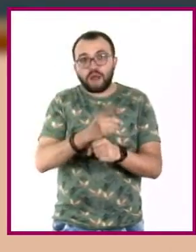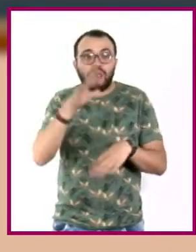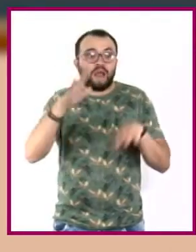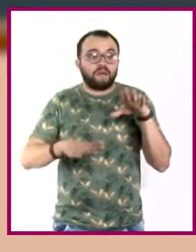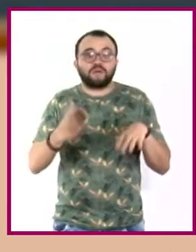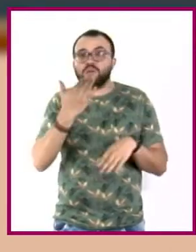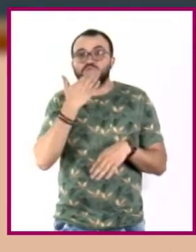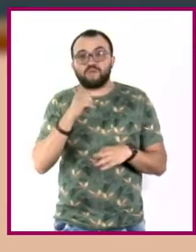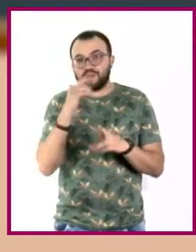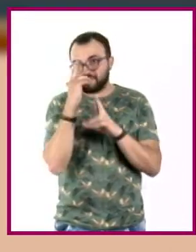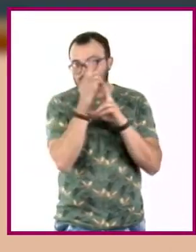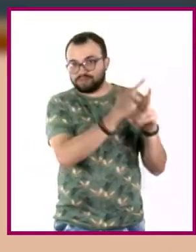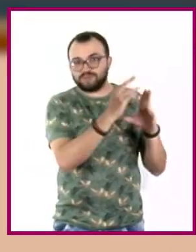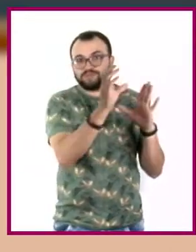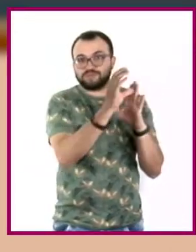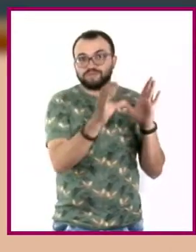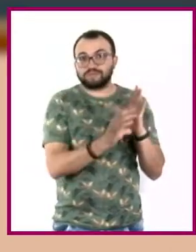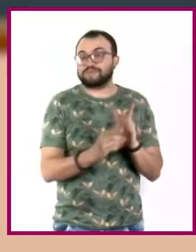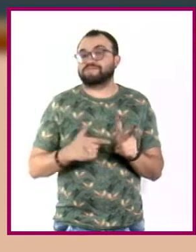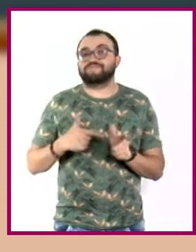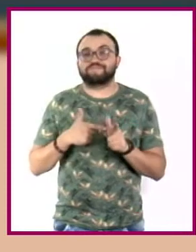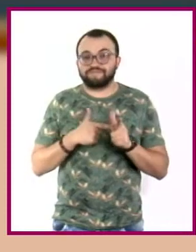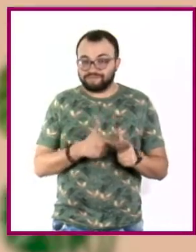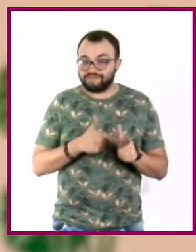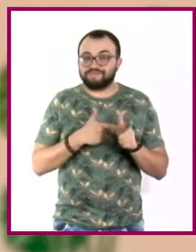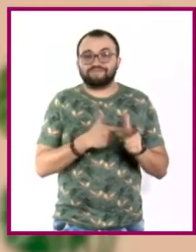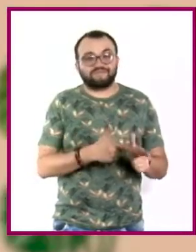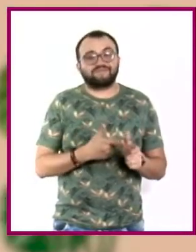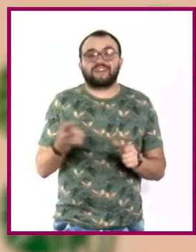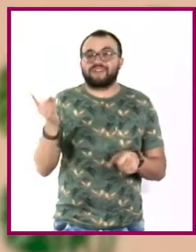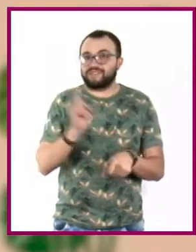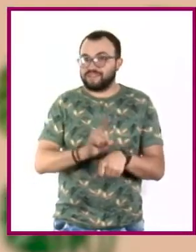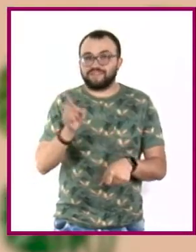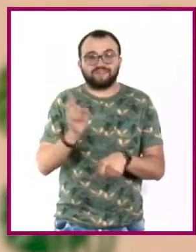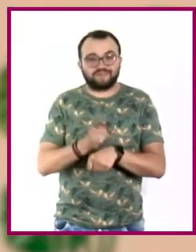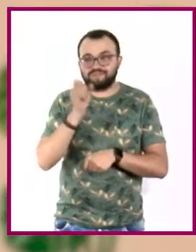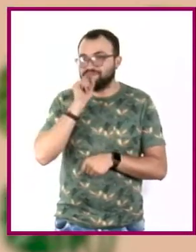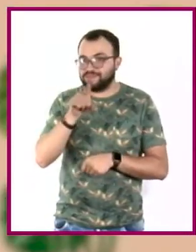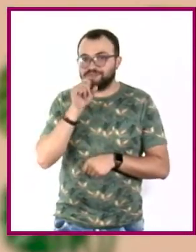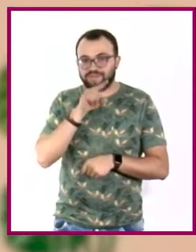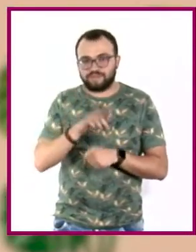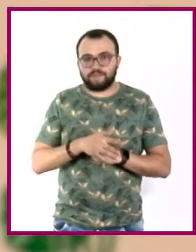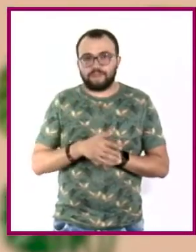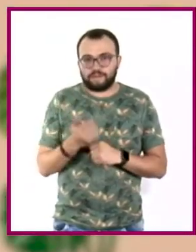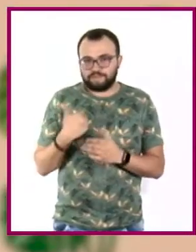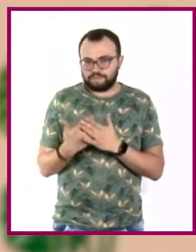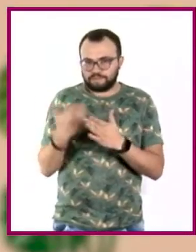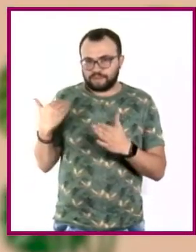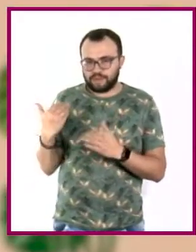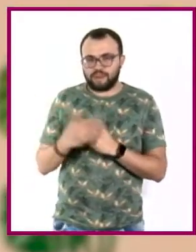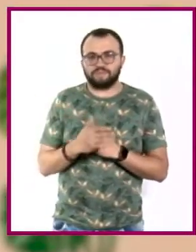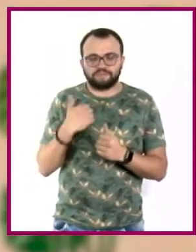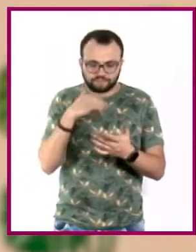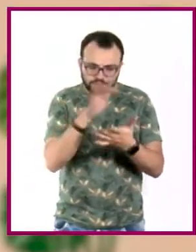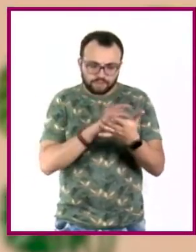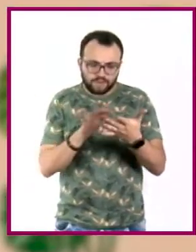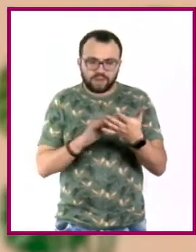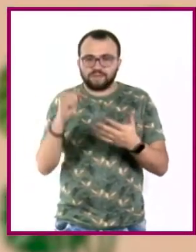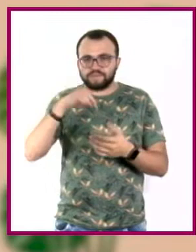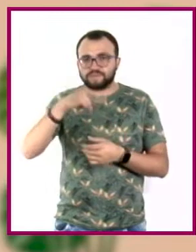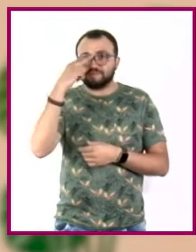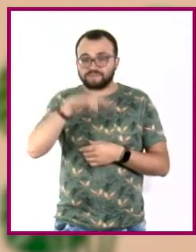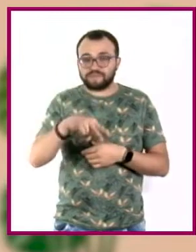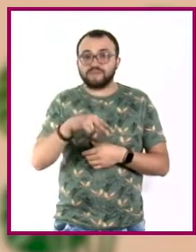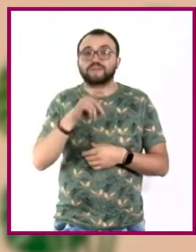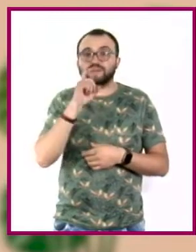a nuestra Constitución siguen siendo el pan de cada día. Hace poco leí que en México la pobreza alcanza a casi la mitad de